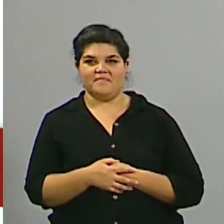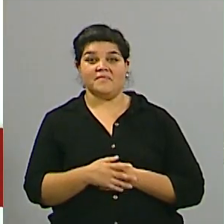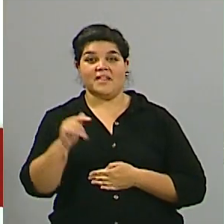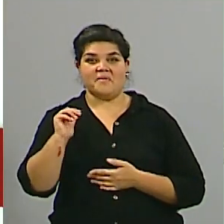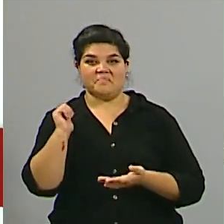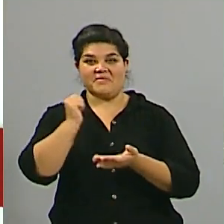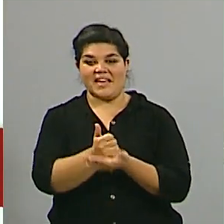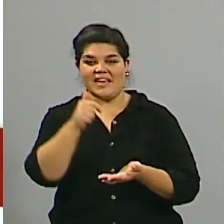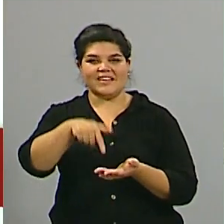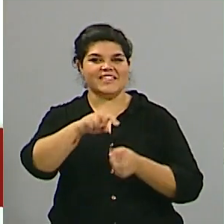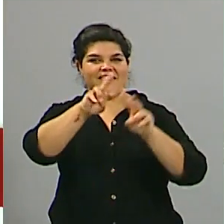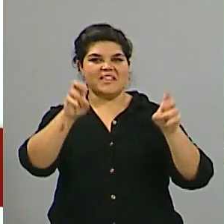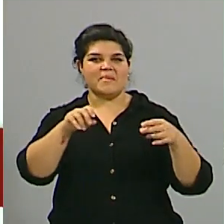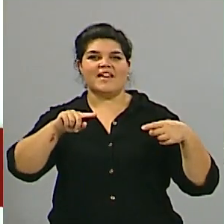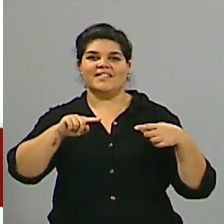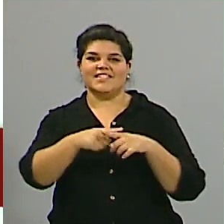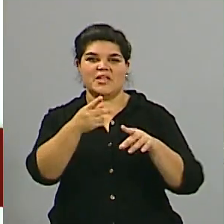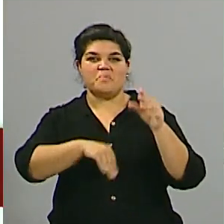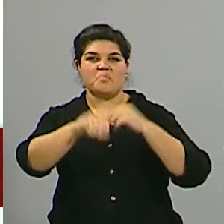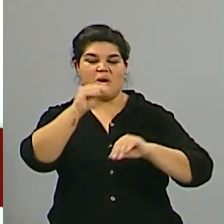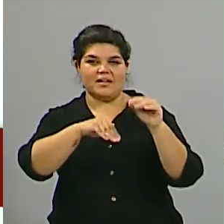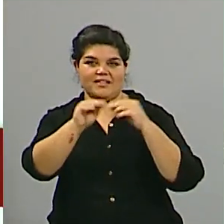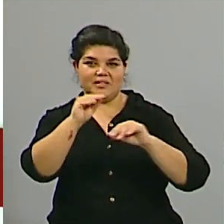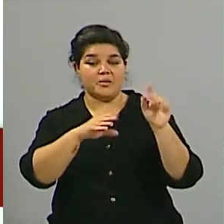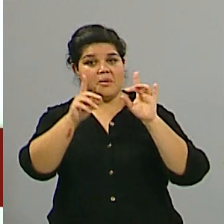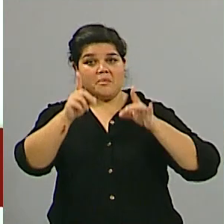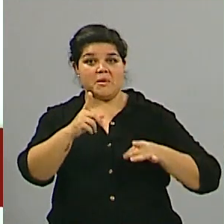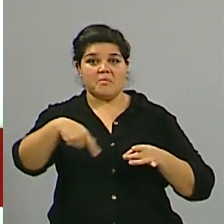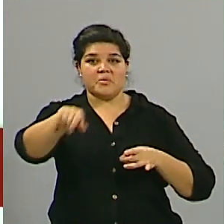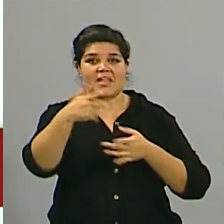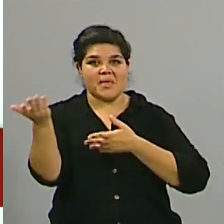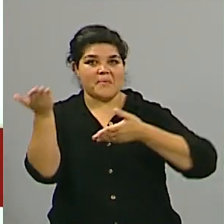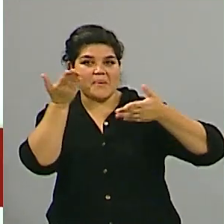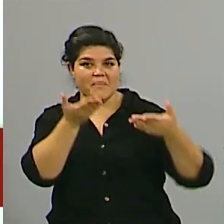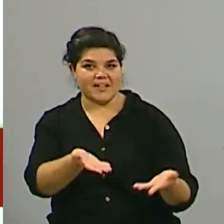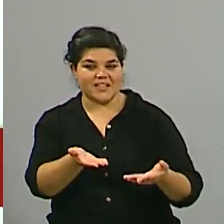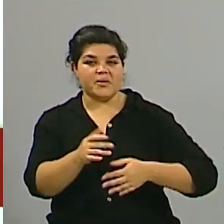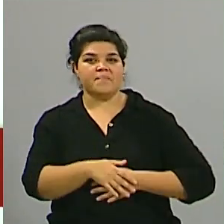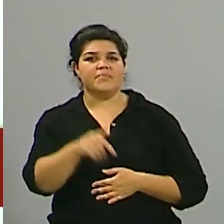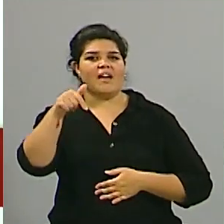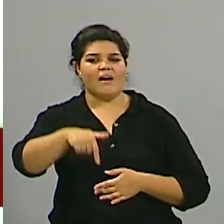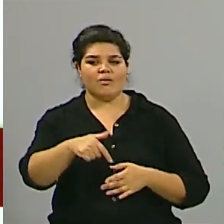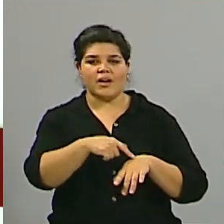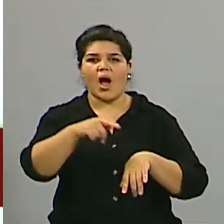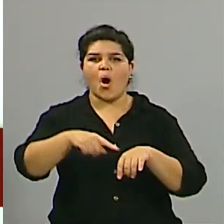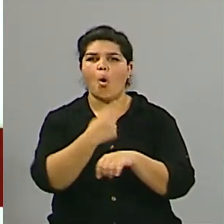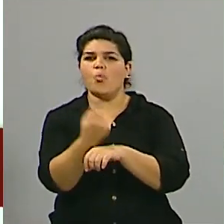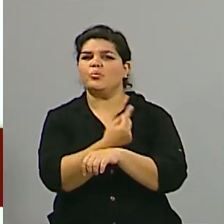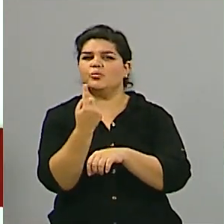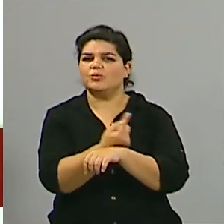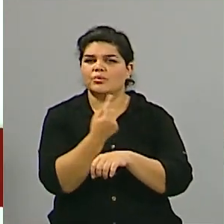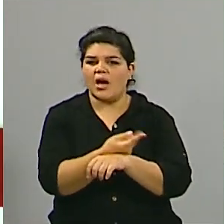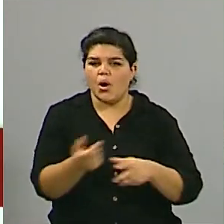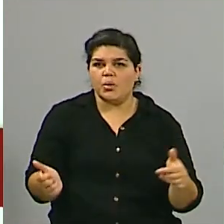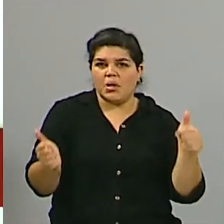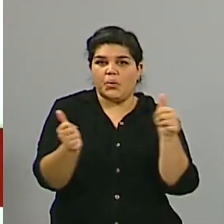Bueno, acá estamos. Esto es Chat Político. Bienvenidas, bienvenidos a ustedes que están ahí del otro lado. Vamos a estar acompañándolos en la próxima hora con